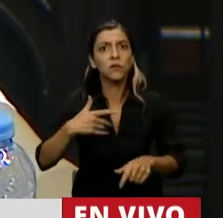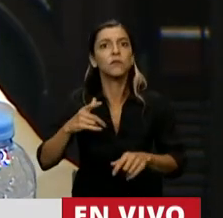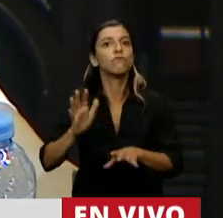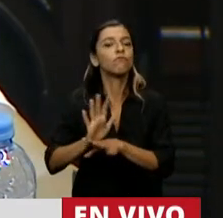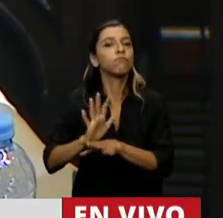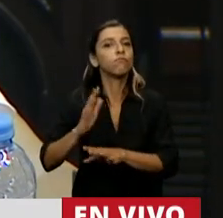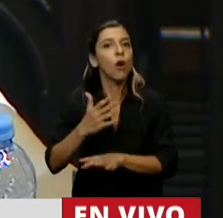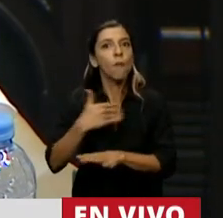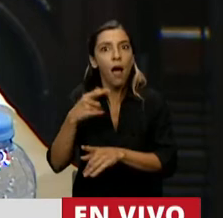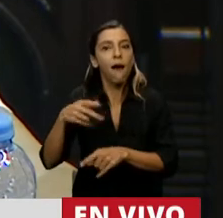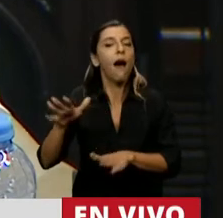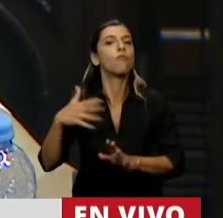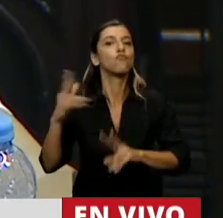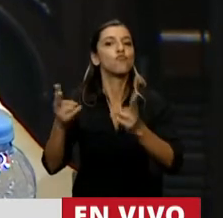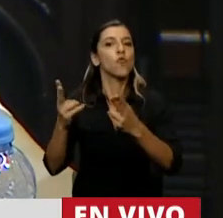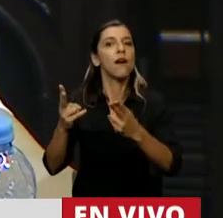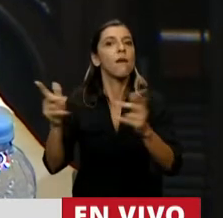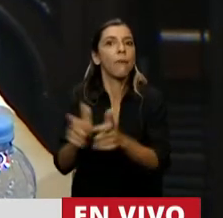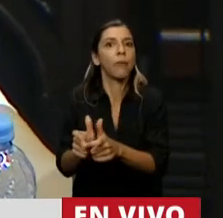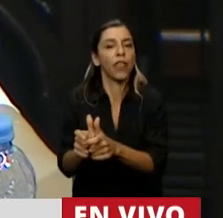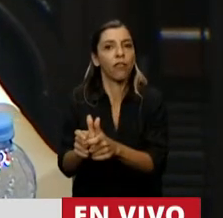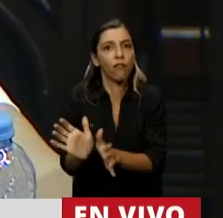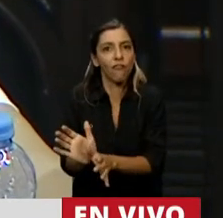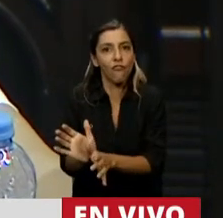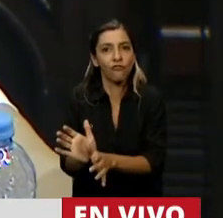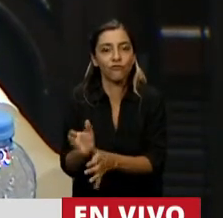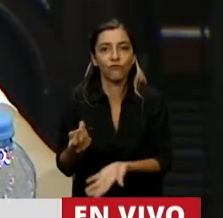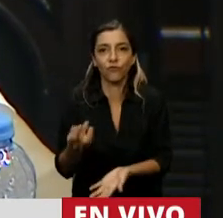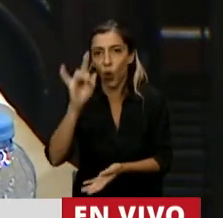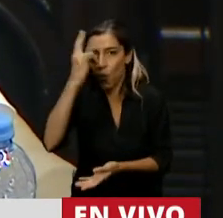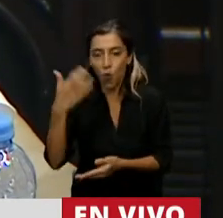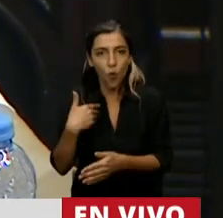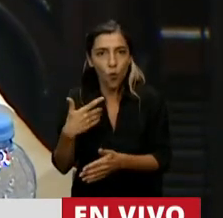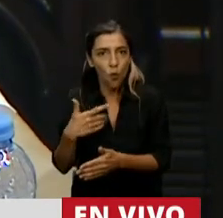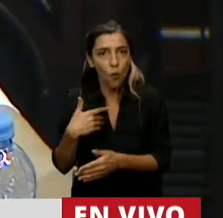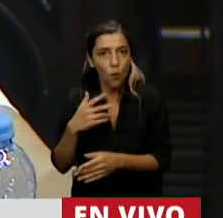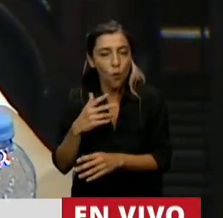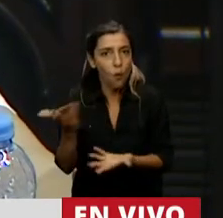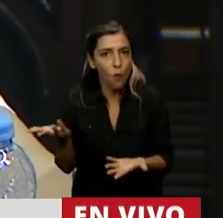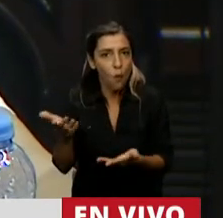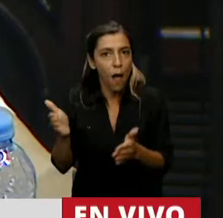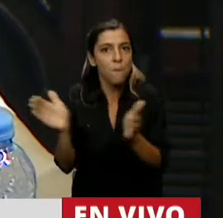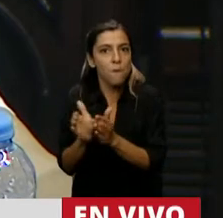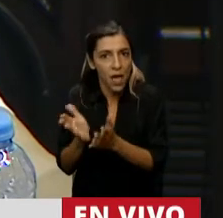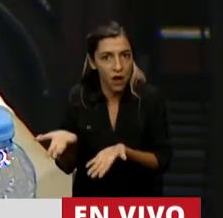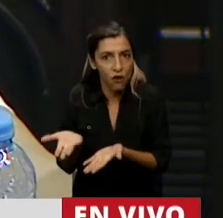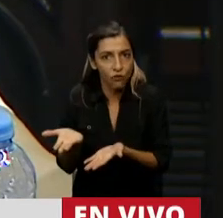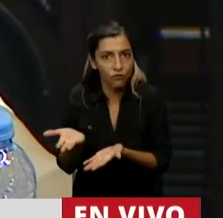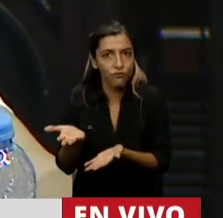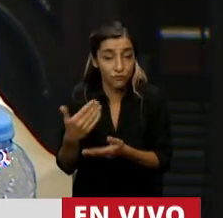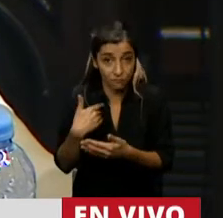el tercer país de América con menos mortalidad materna luego de Canadá y de Estados